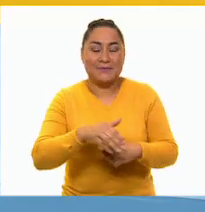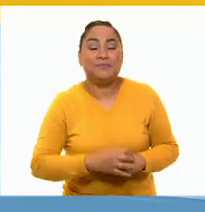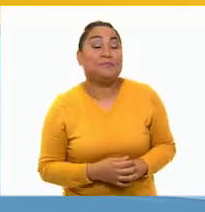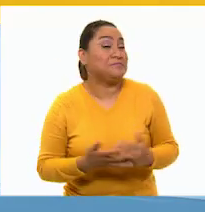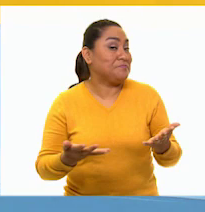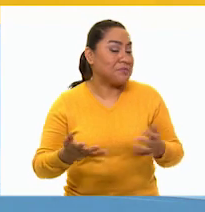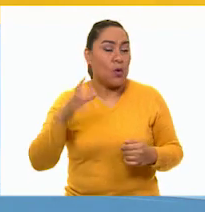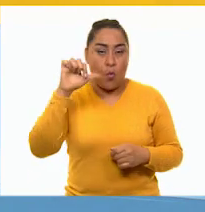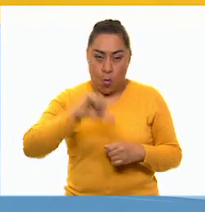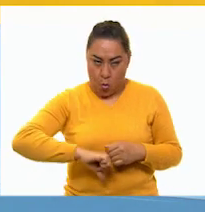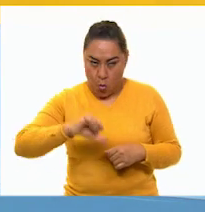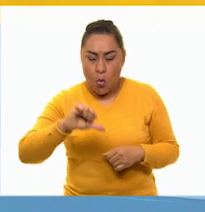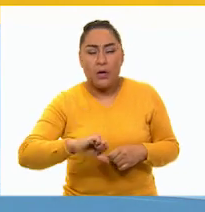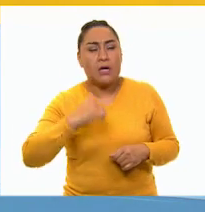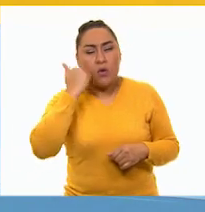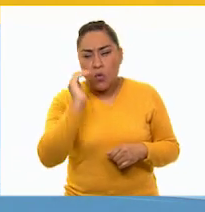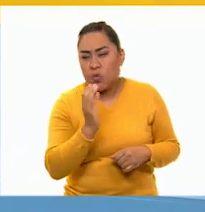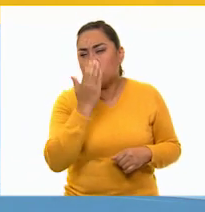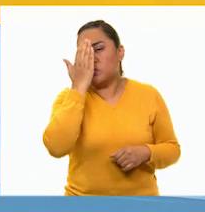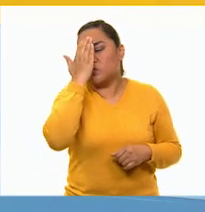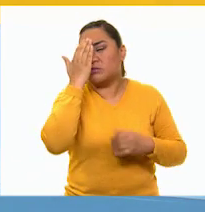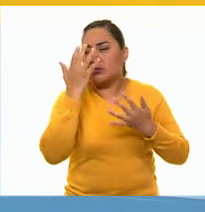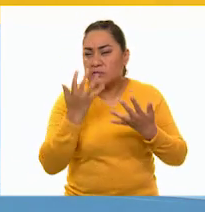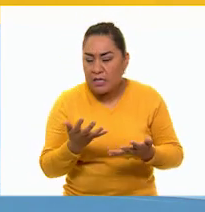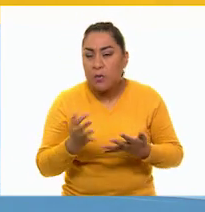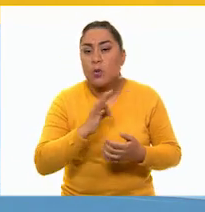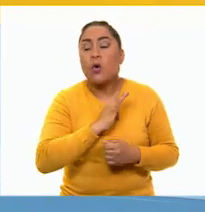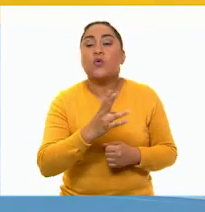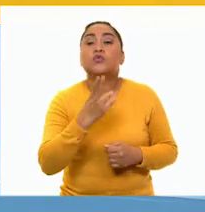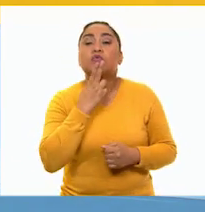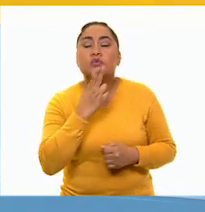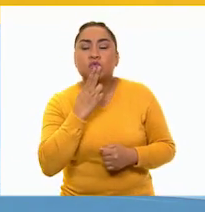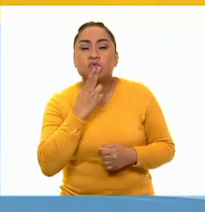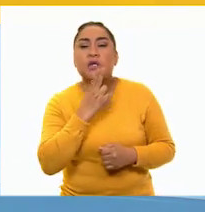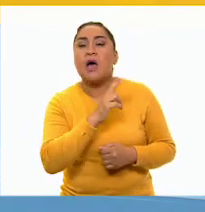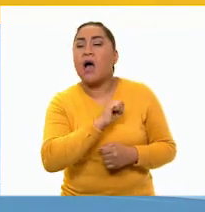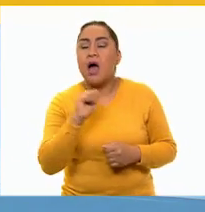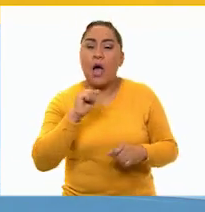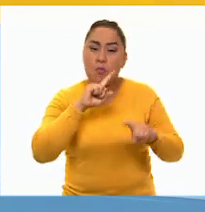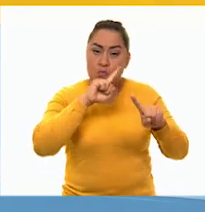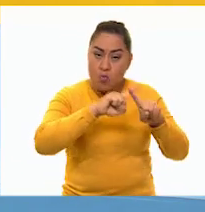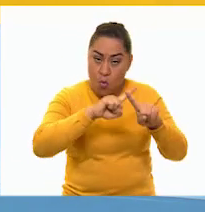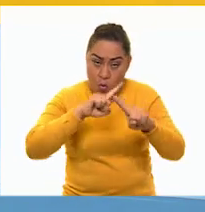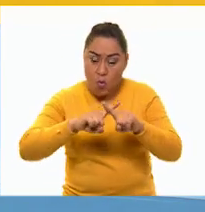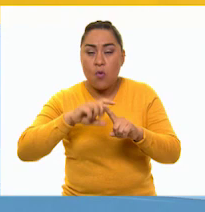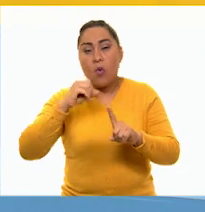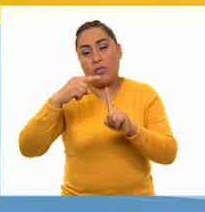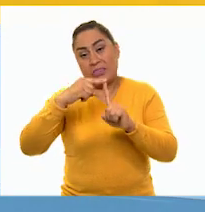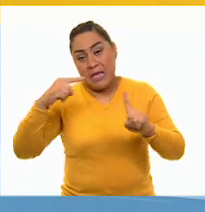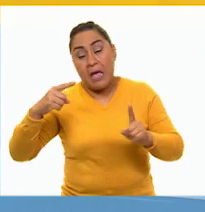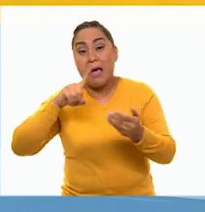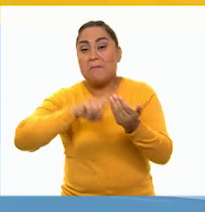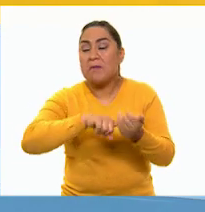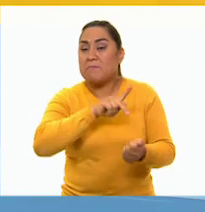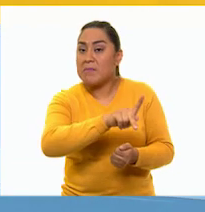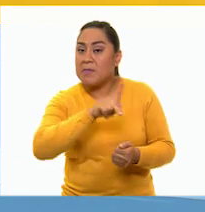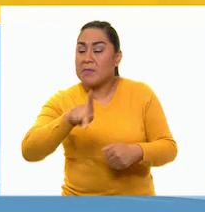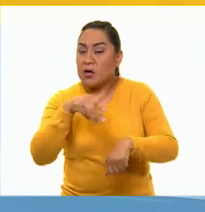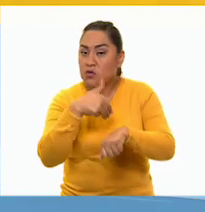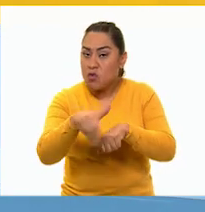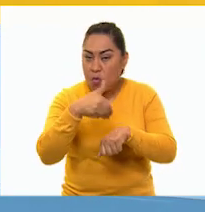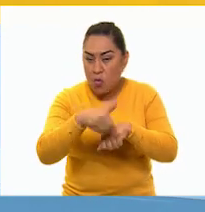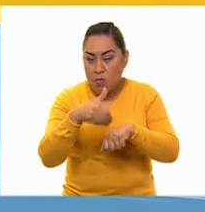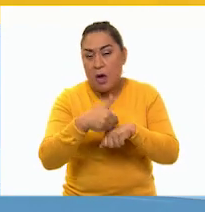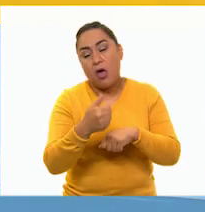a conocer una situación más donde usaremos múltiplos y divisores comunes de 2 o más números para